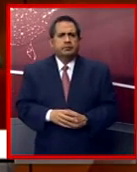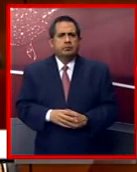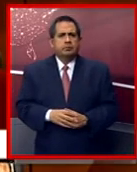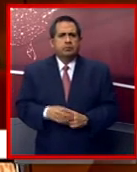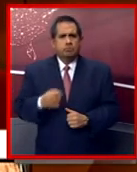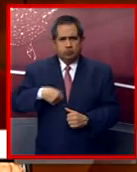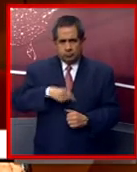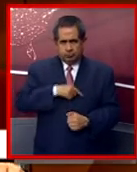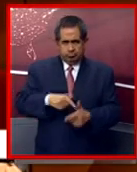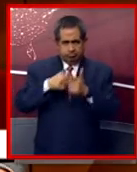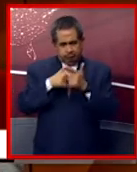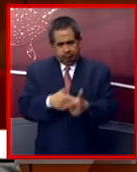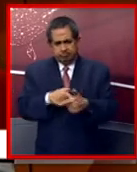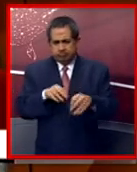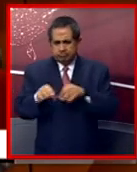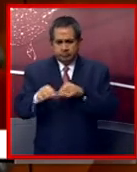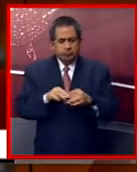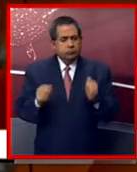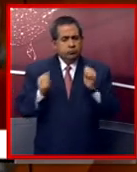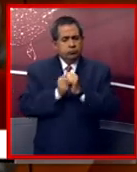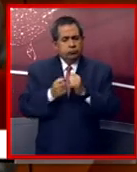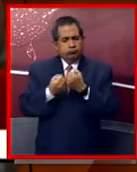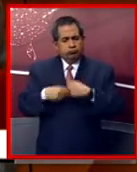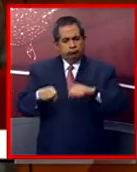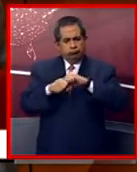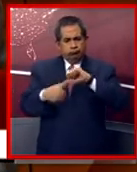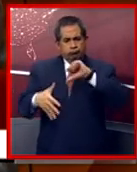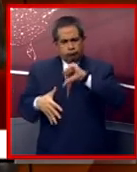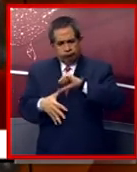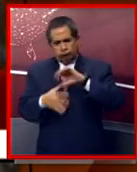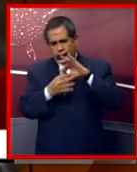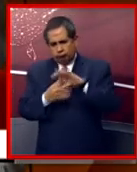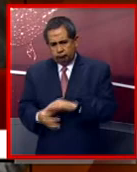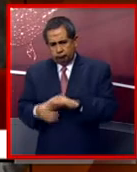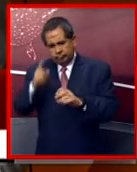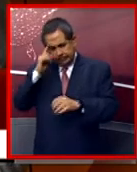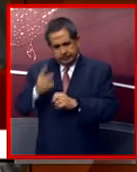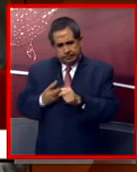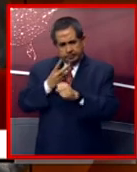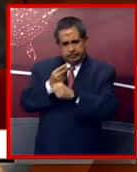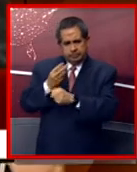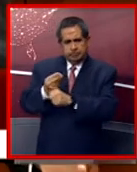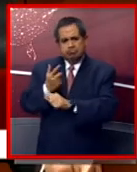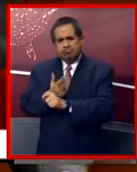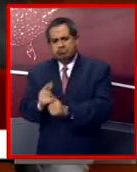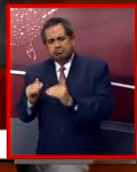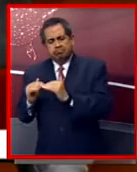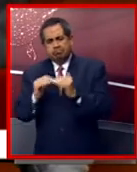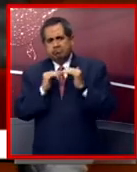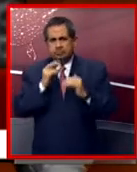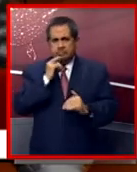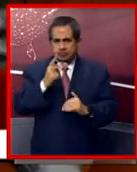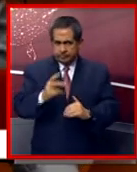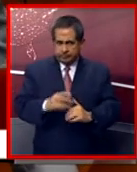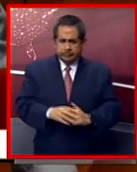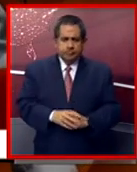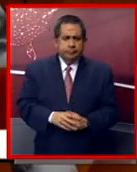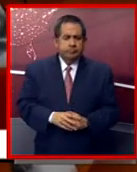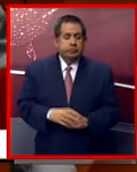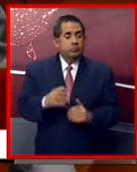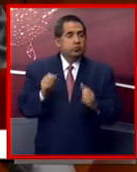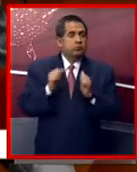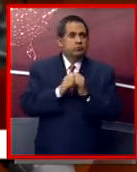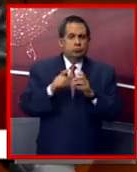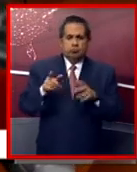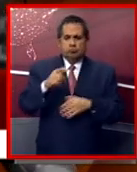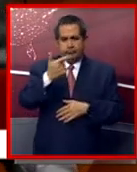a trabajar con nuestros socios latinoamericanos en pro de la restauración de la democracia. Ya sea a través